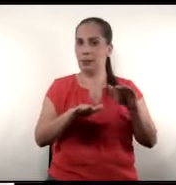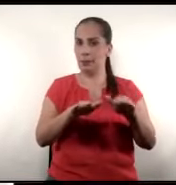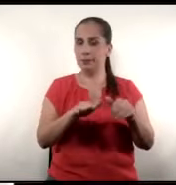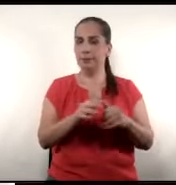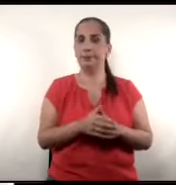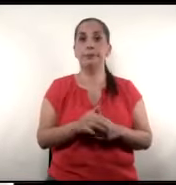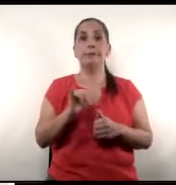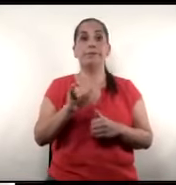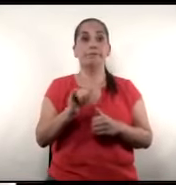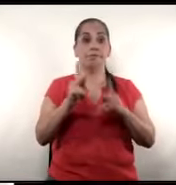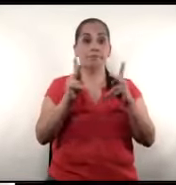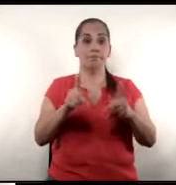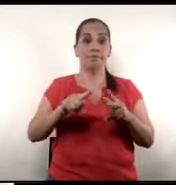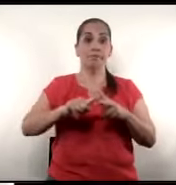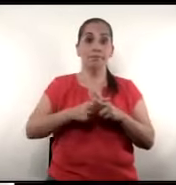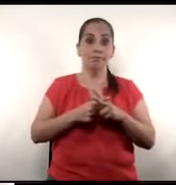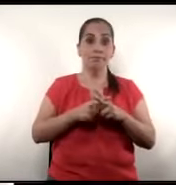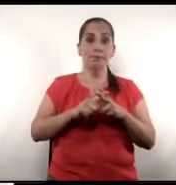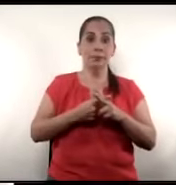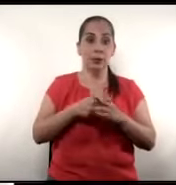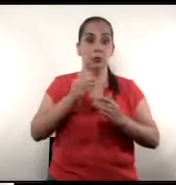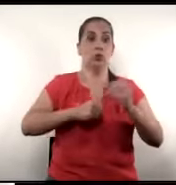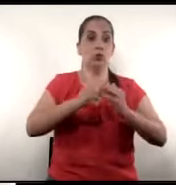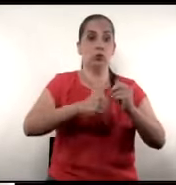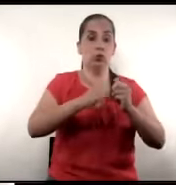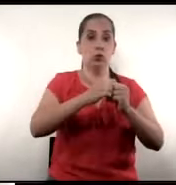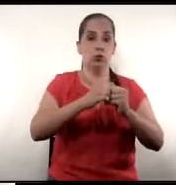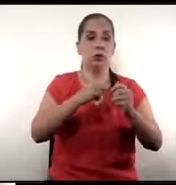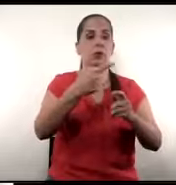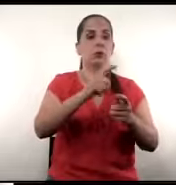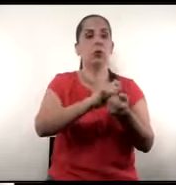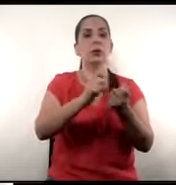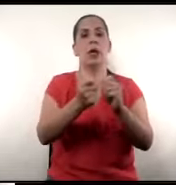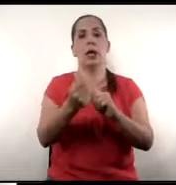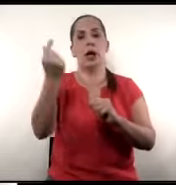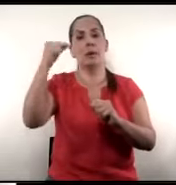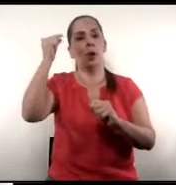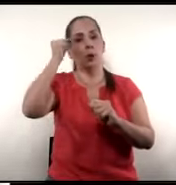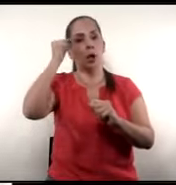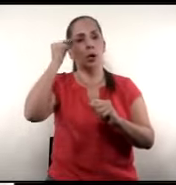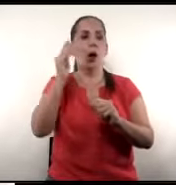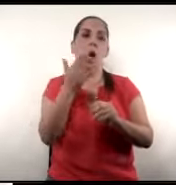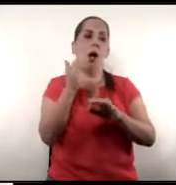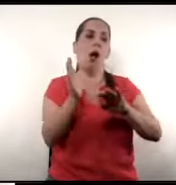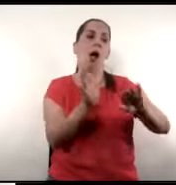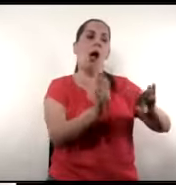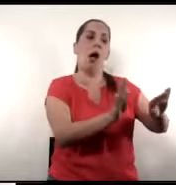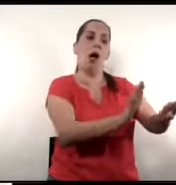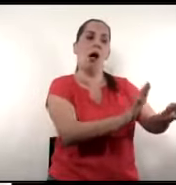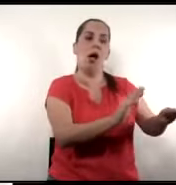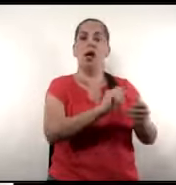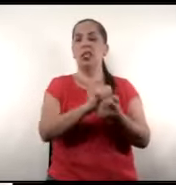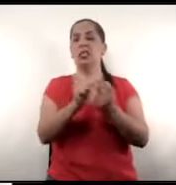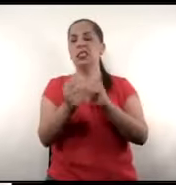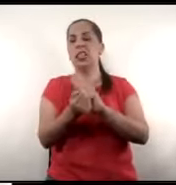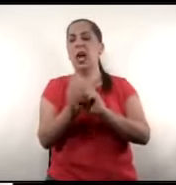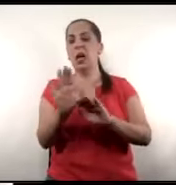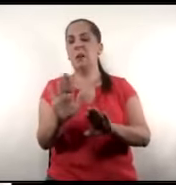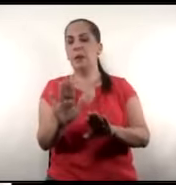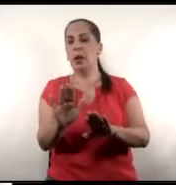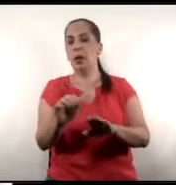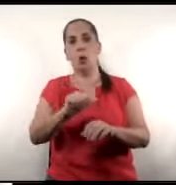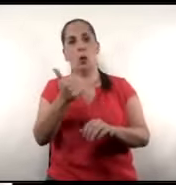el gestor interesado arranca y empieza a construir. Después hay un cambio de gobierno y empiezan a cambiar las condiciones y empiezan a meterle trabas